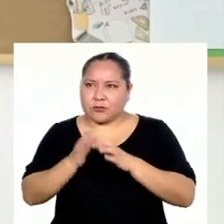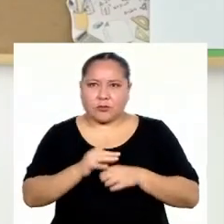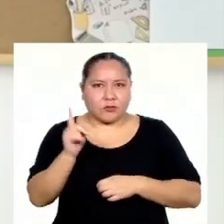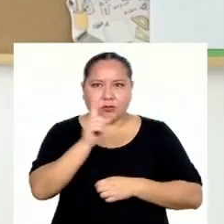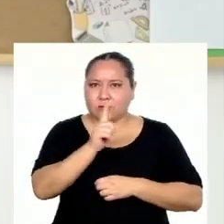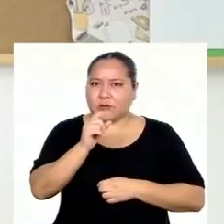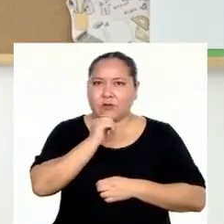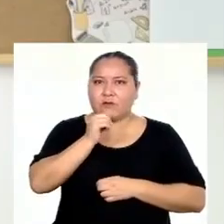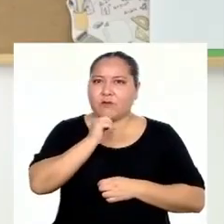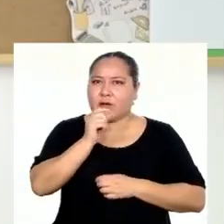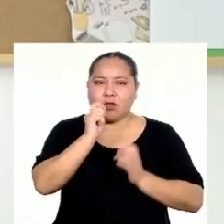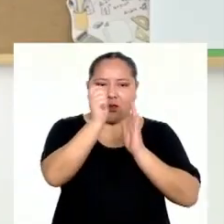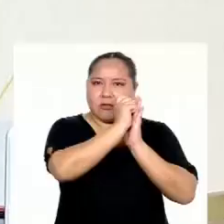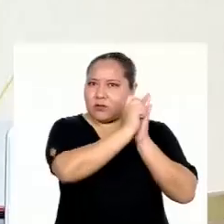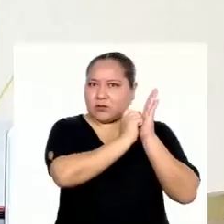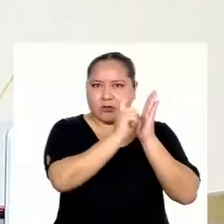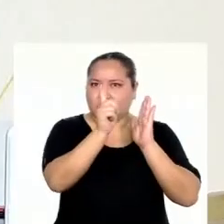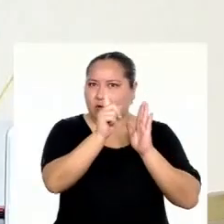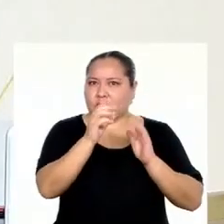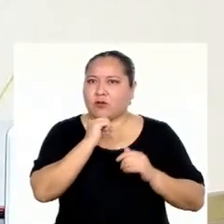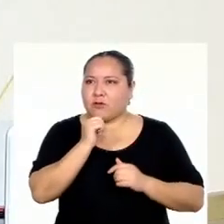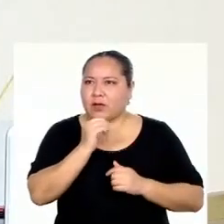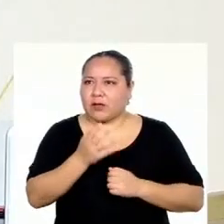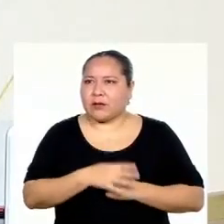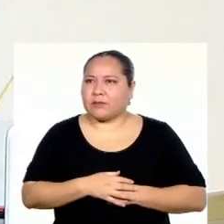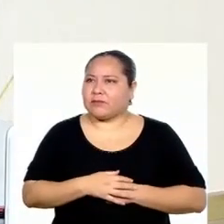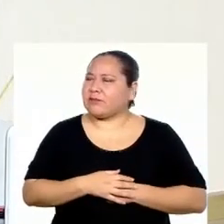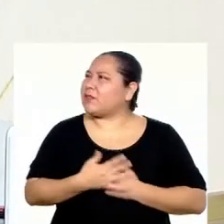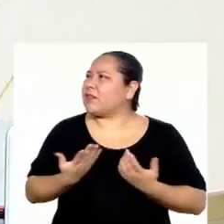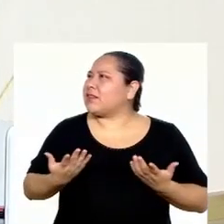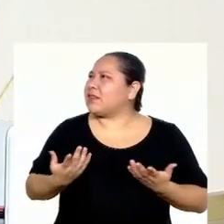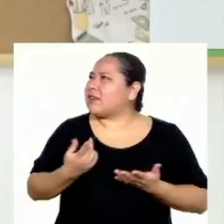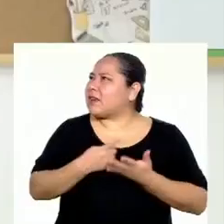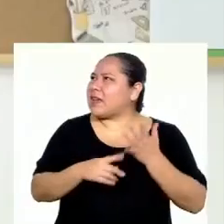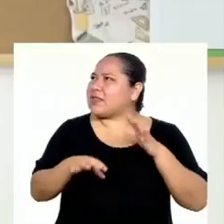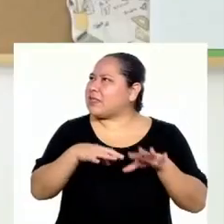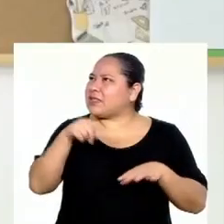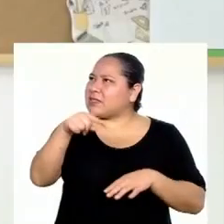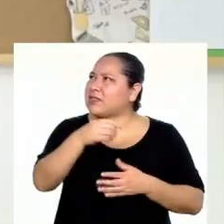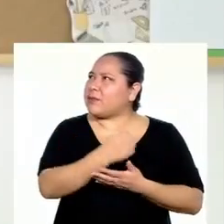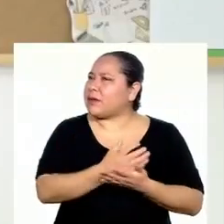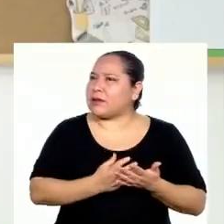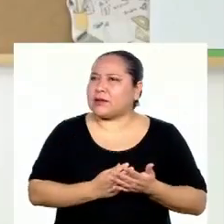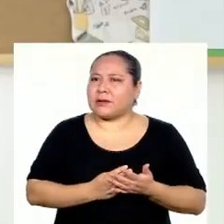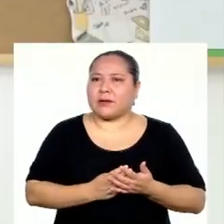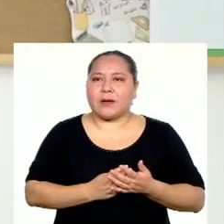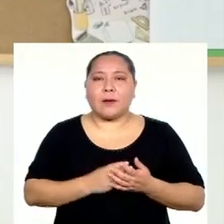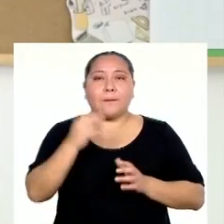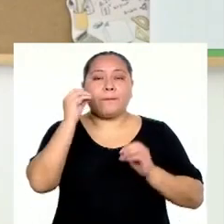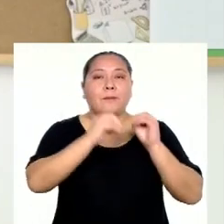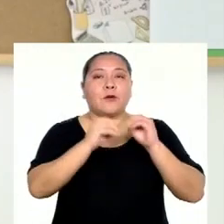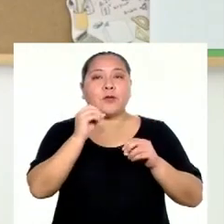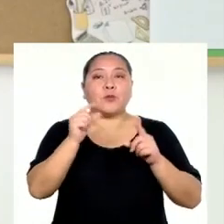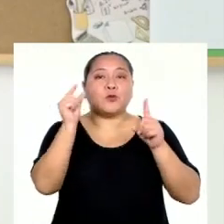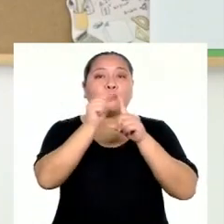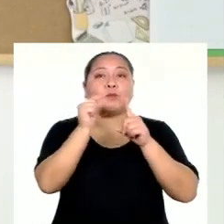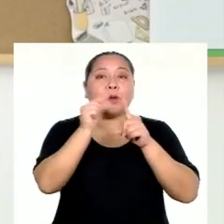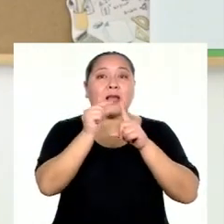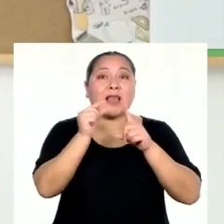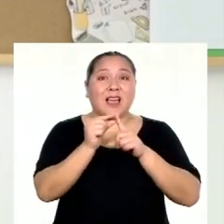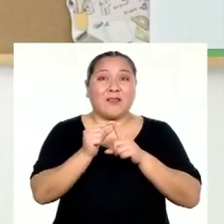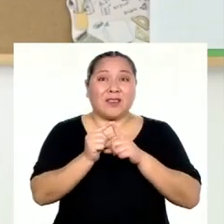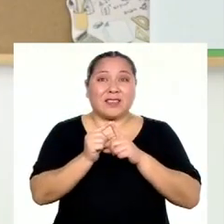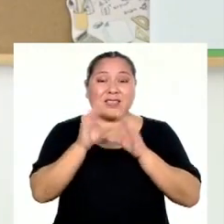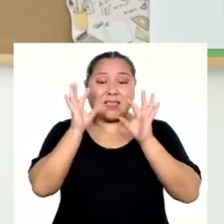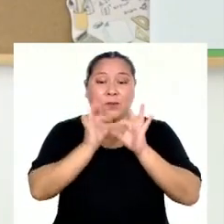no estamos textualizando. Entonces, ¿qué se hace en este paso? Simplemente definimos palabras clave. Luego, en